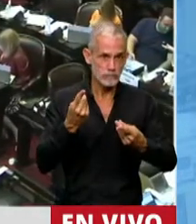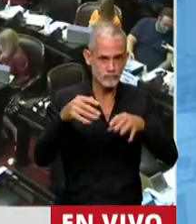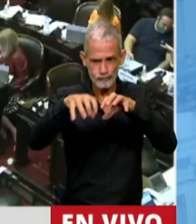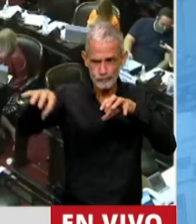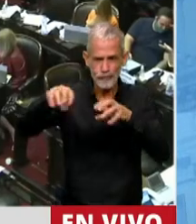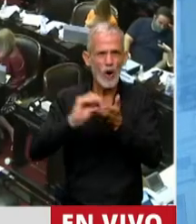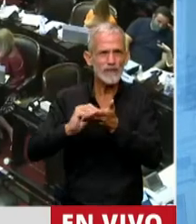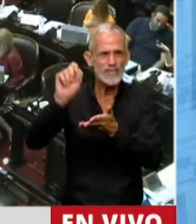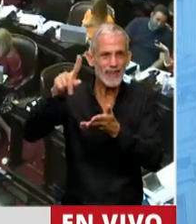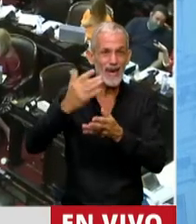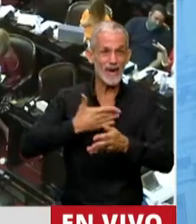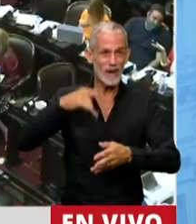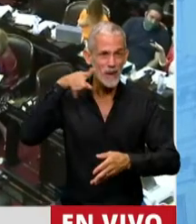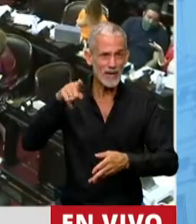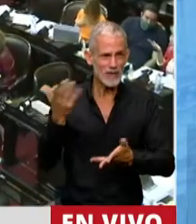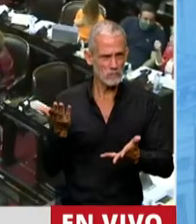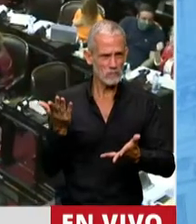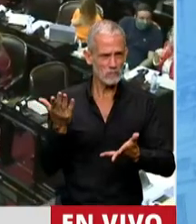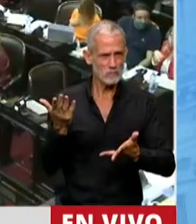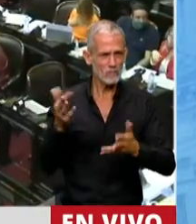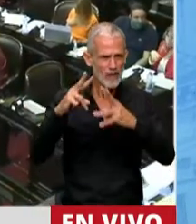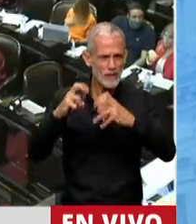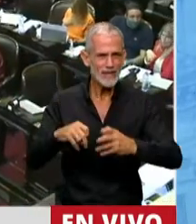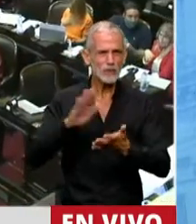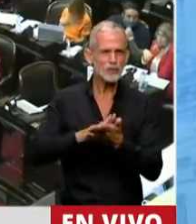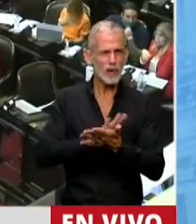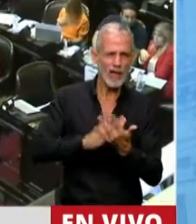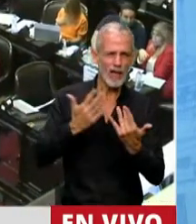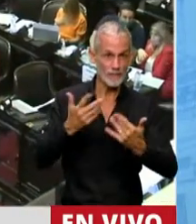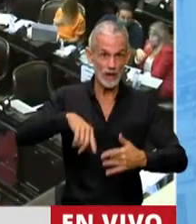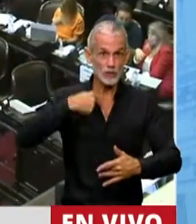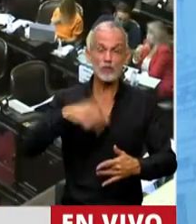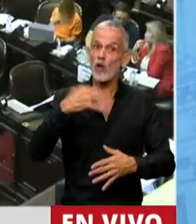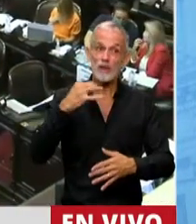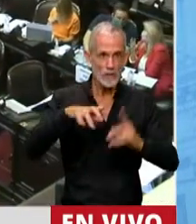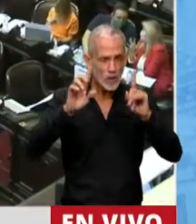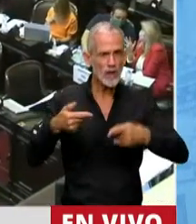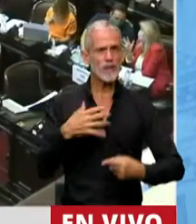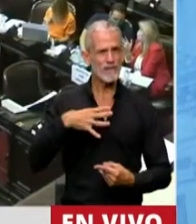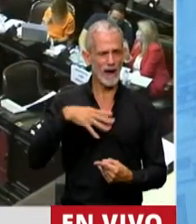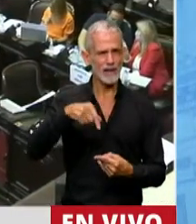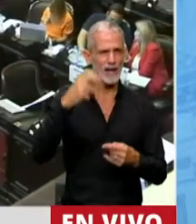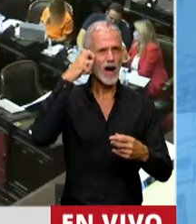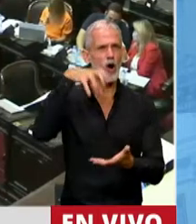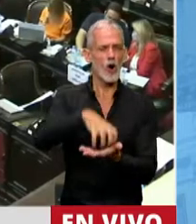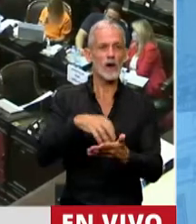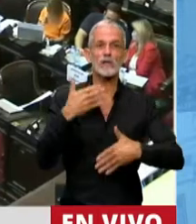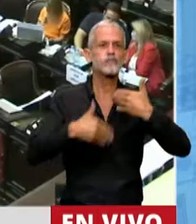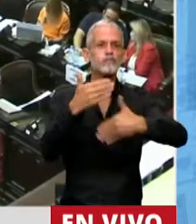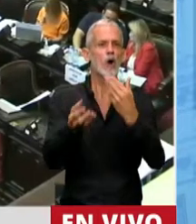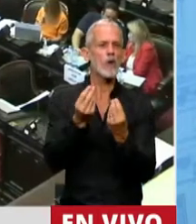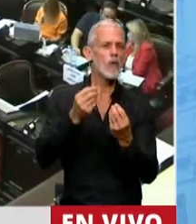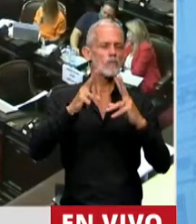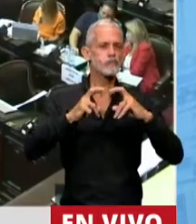más importante de la historia del Fondo Monetario Internacional. Cosa que nosotros también tenemos que hacer y tenemos pendiente acá en este Congreso, avanzar en ese